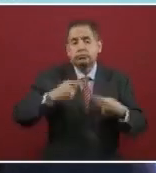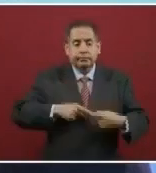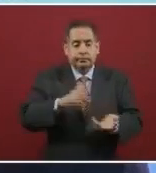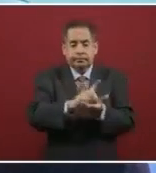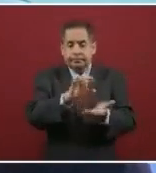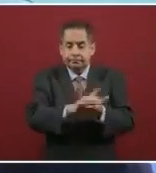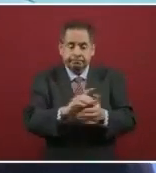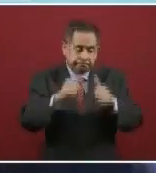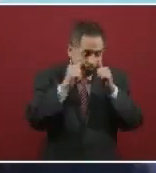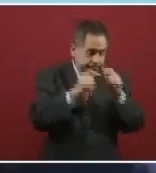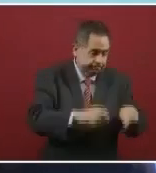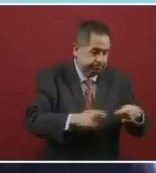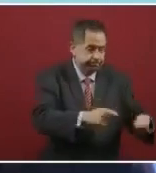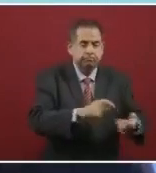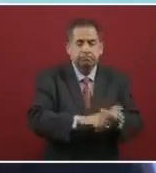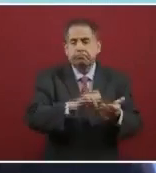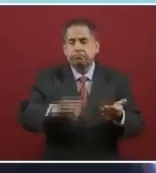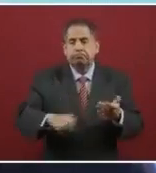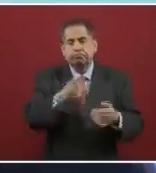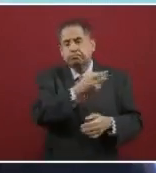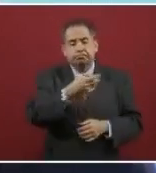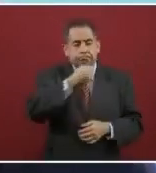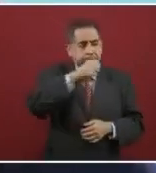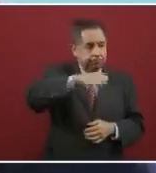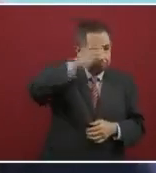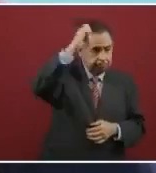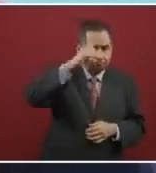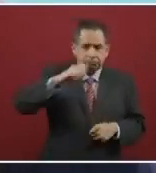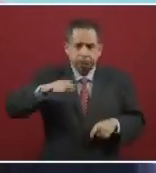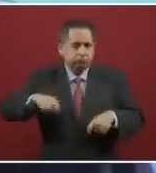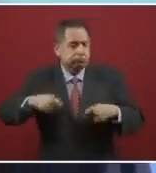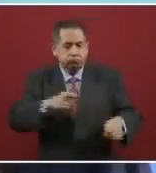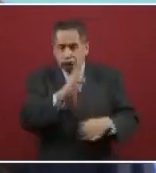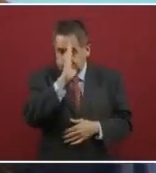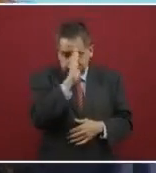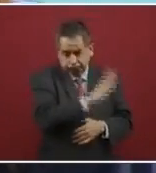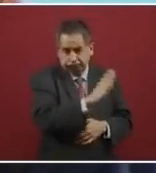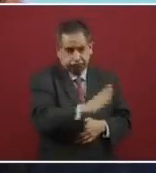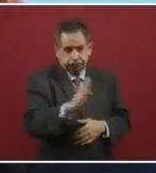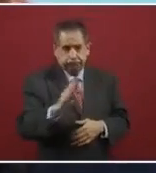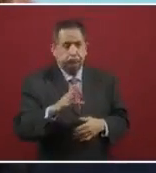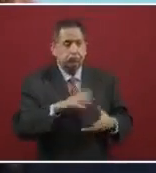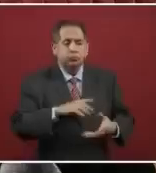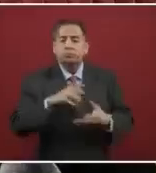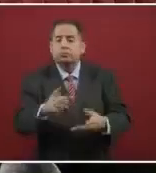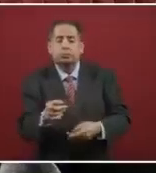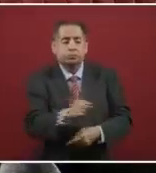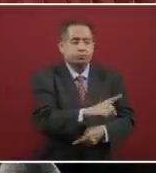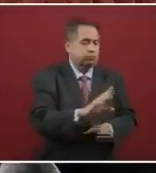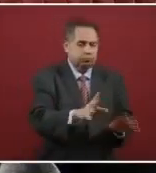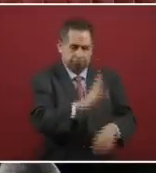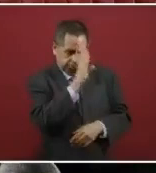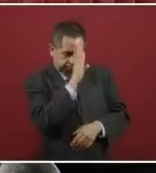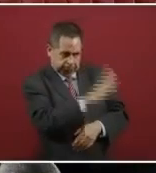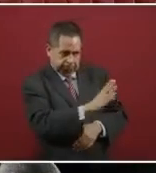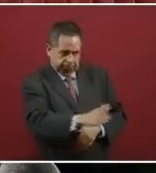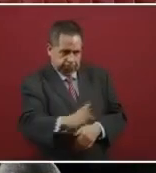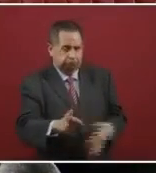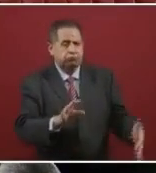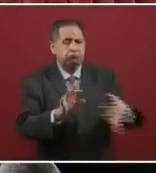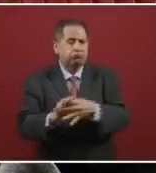adultos mayores. Como en el caso de todos los programas, este apoyo se da de manera directa y además se les incluye a los otros programas de